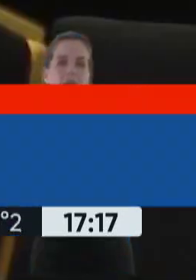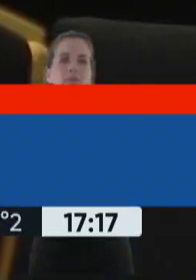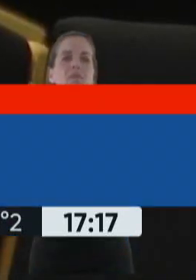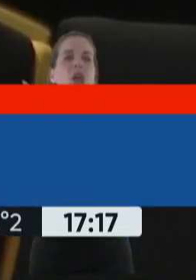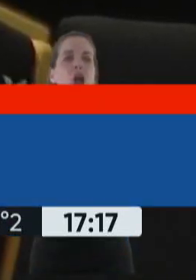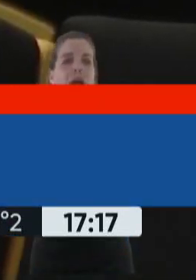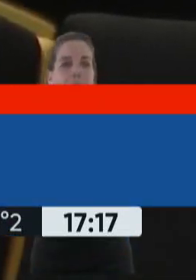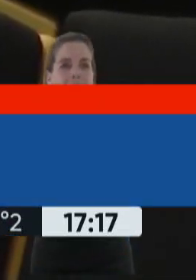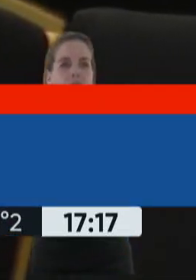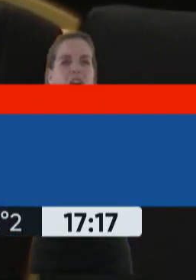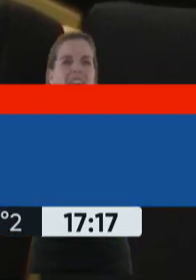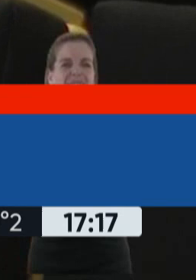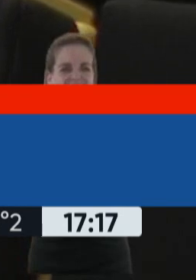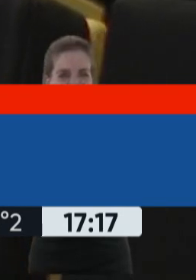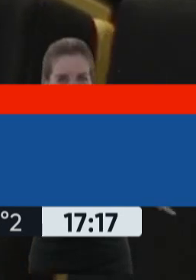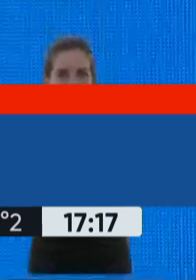ocuparnos.